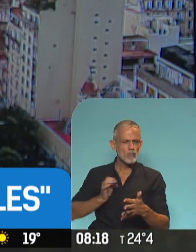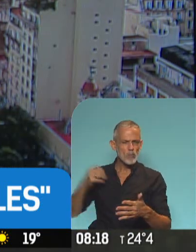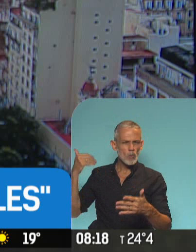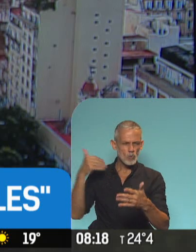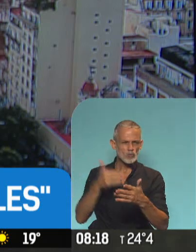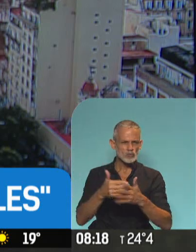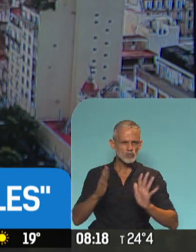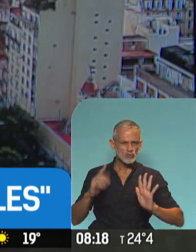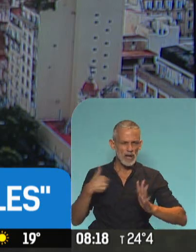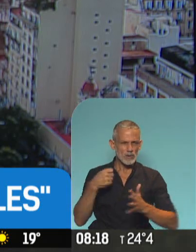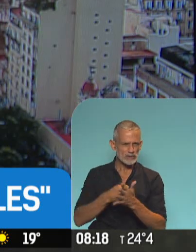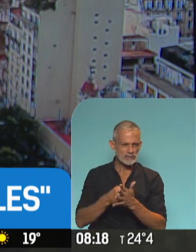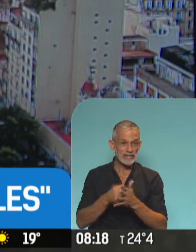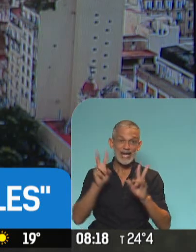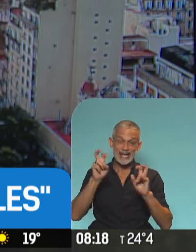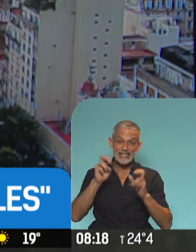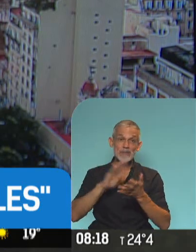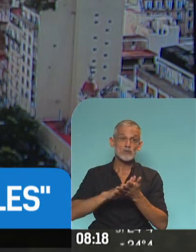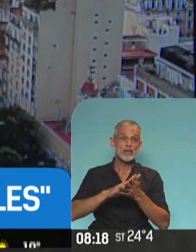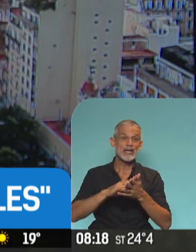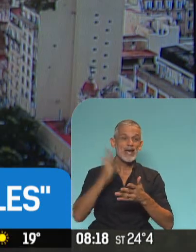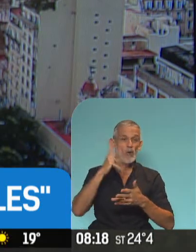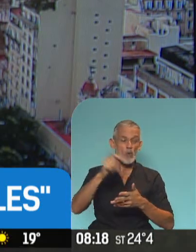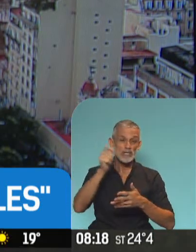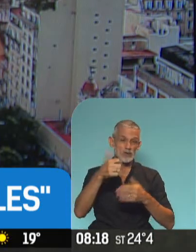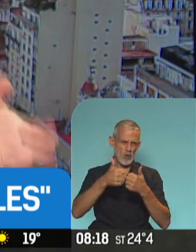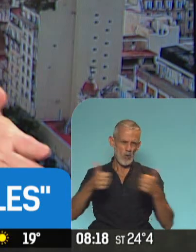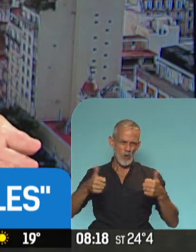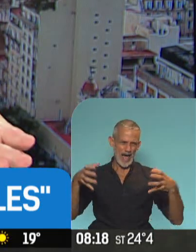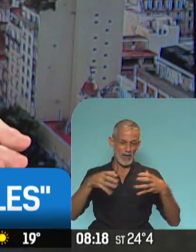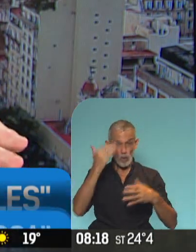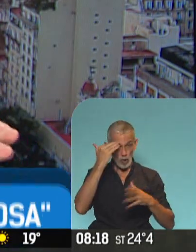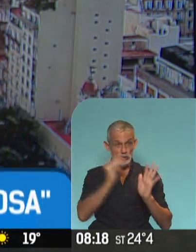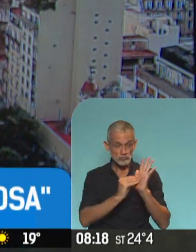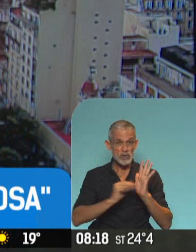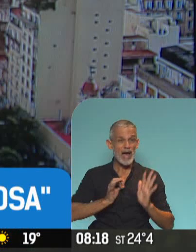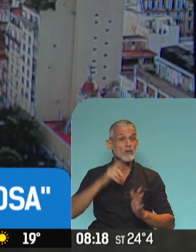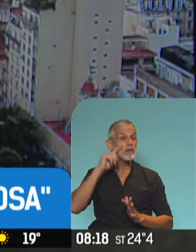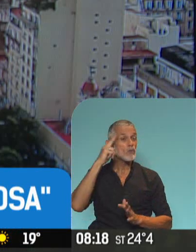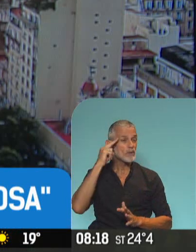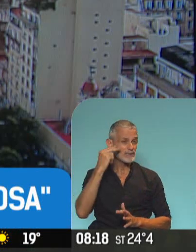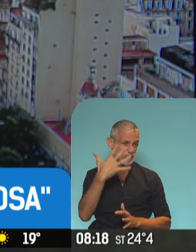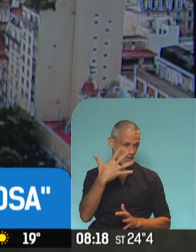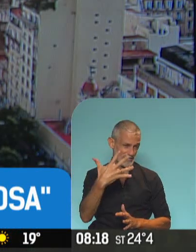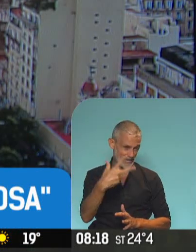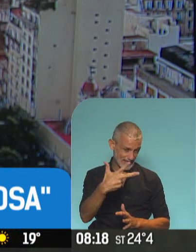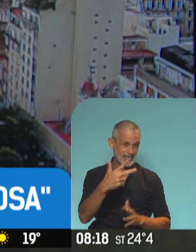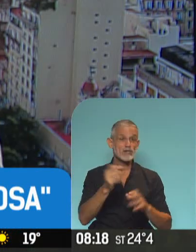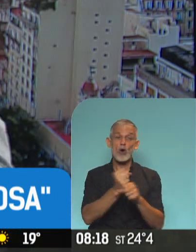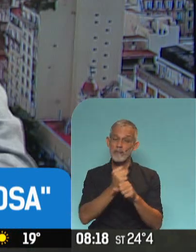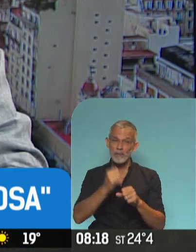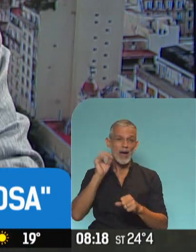atrás, manda el tema del juicio por jurados, que está en la Constitución del 53, que fue ratificada en el